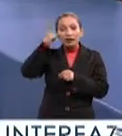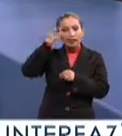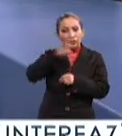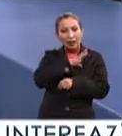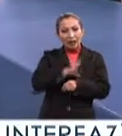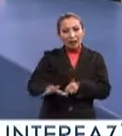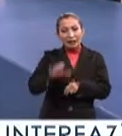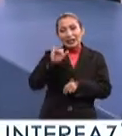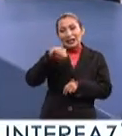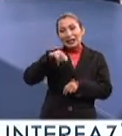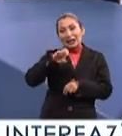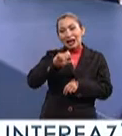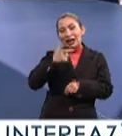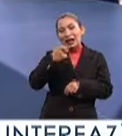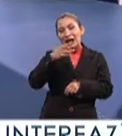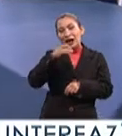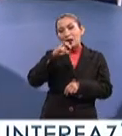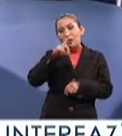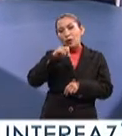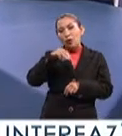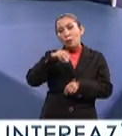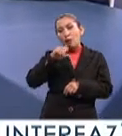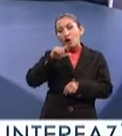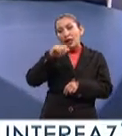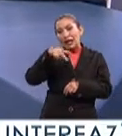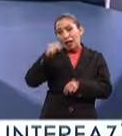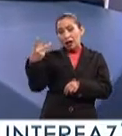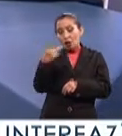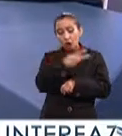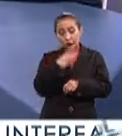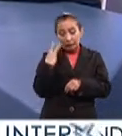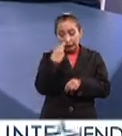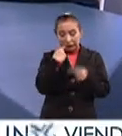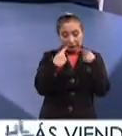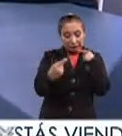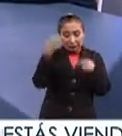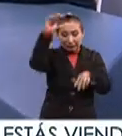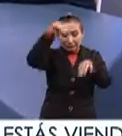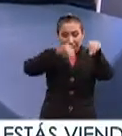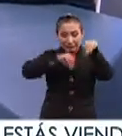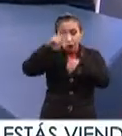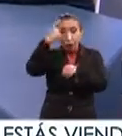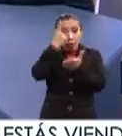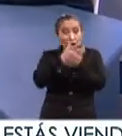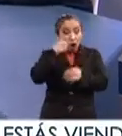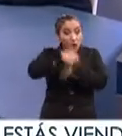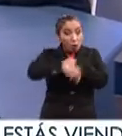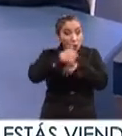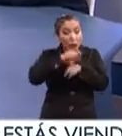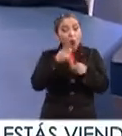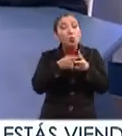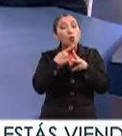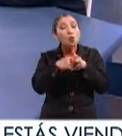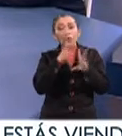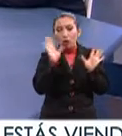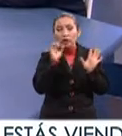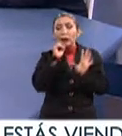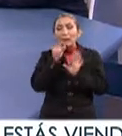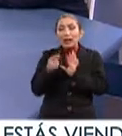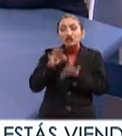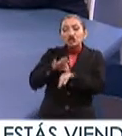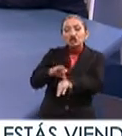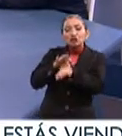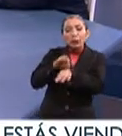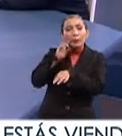director general del INEA, con Gerardo Molina, hacer un compendio, no solamente estadístico, sino vivencial, también en